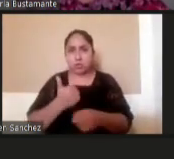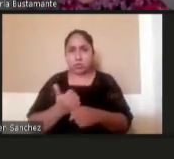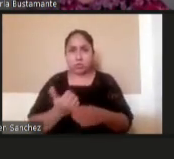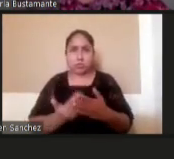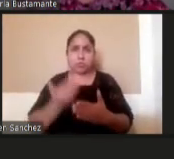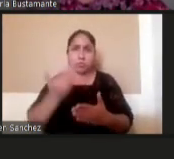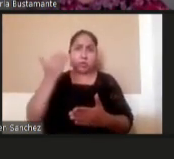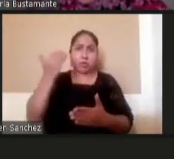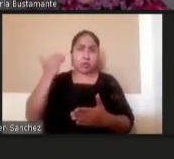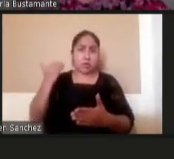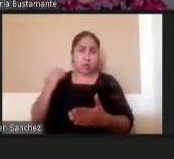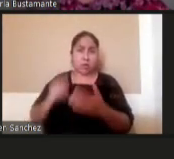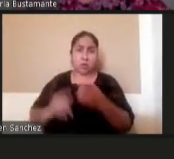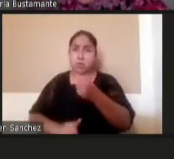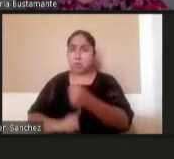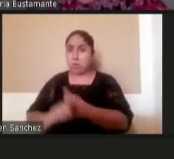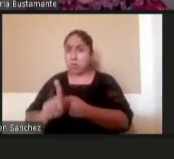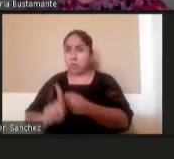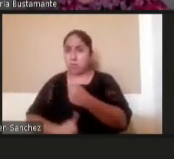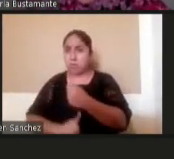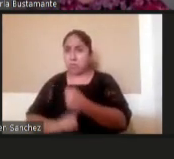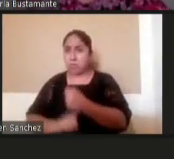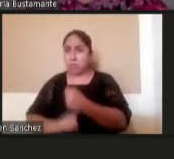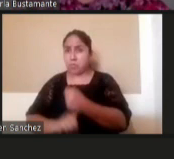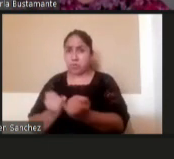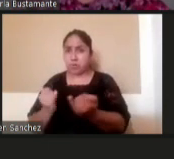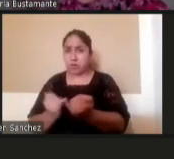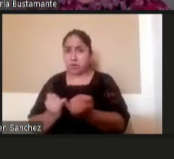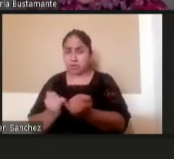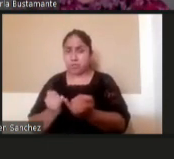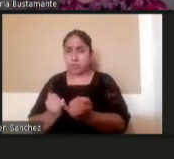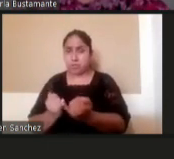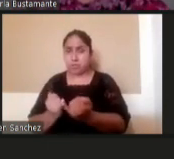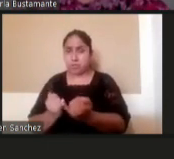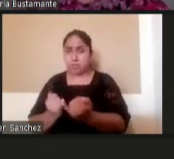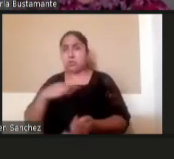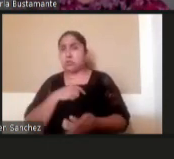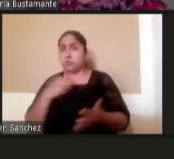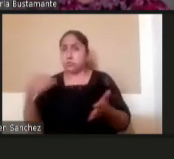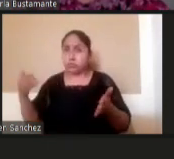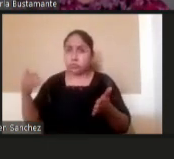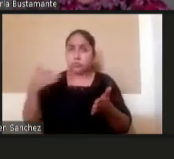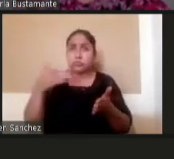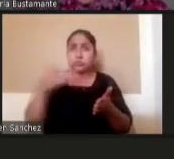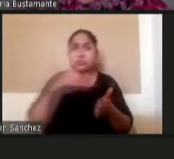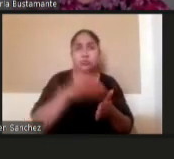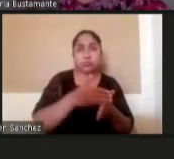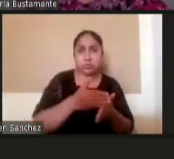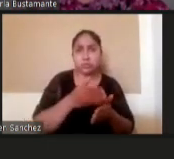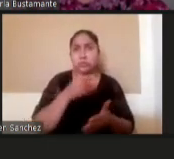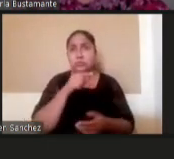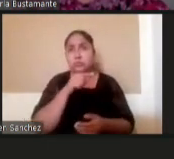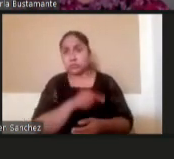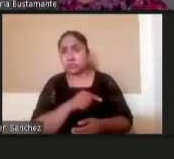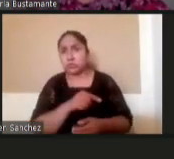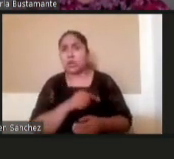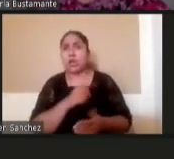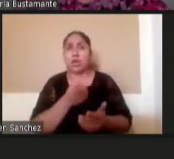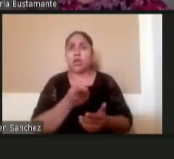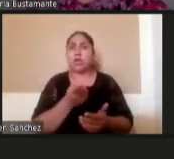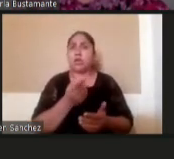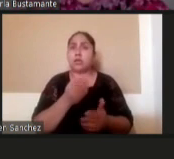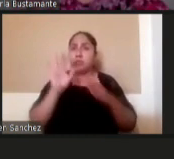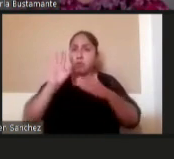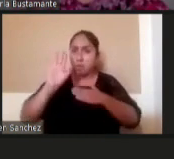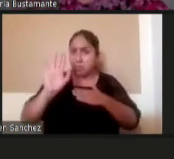que se suponía que incrementarían en algunos lugares, sí, ahora ya luego la gente ya no sabe ni qué día va a pasar, a veces pasa el